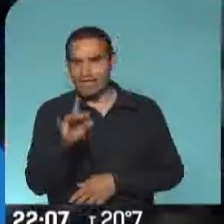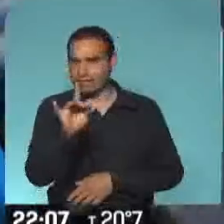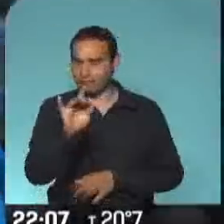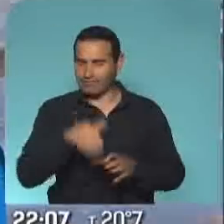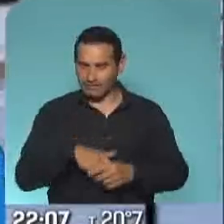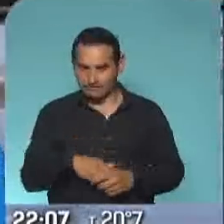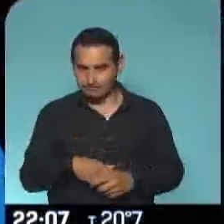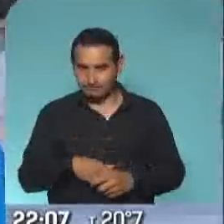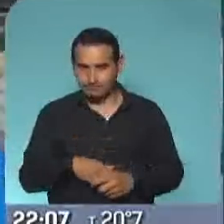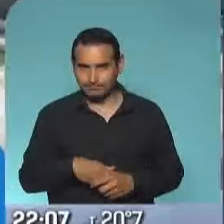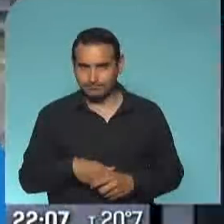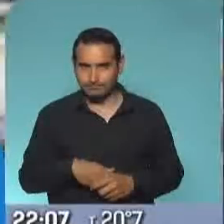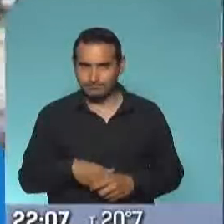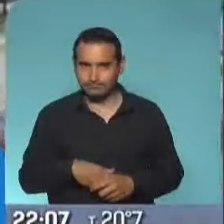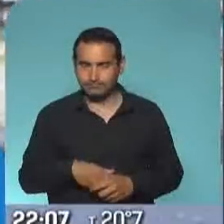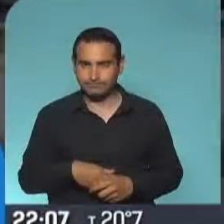político.